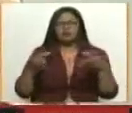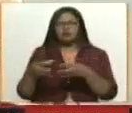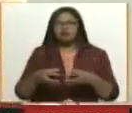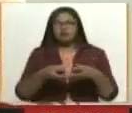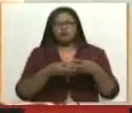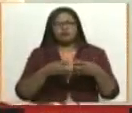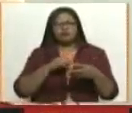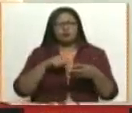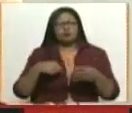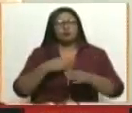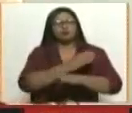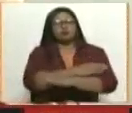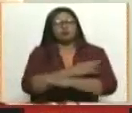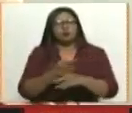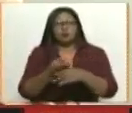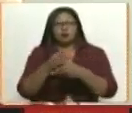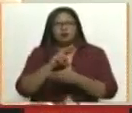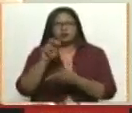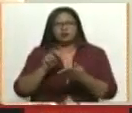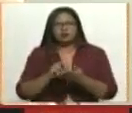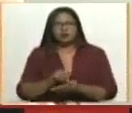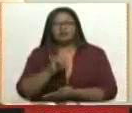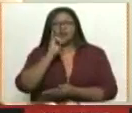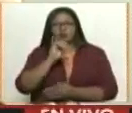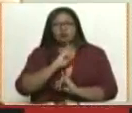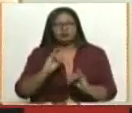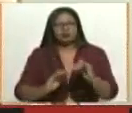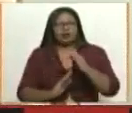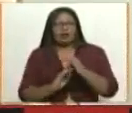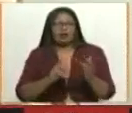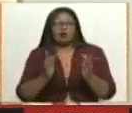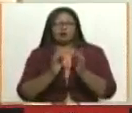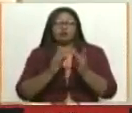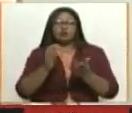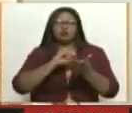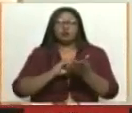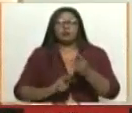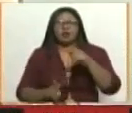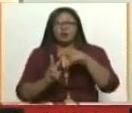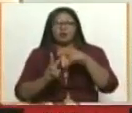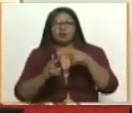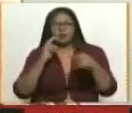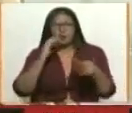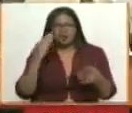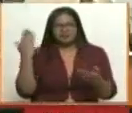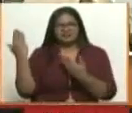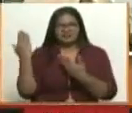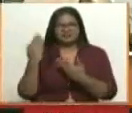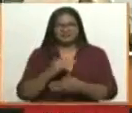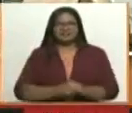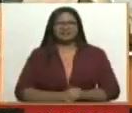la oposición y el gobierno nacional. Es la información que nosotros podemos aportar a esta hora y con ella retornamos al contacto informativo. Adelante.